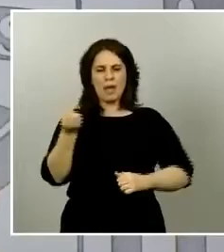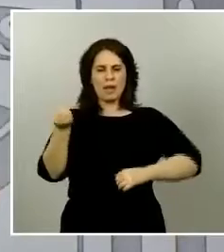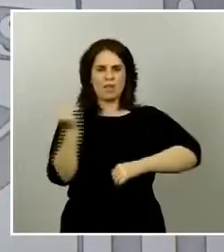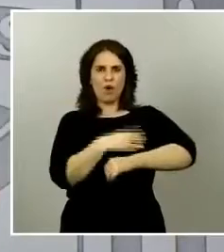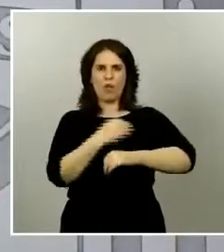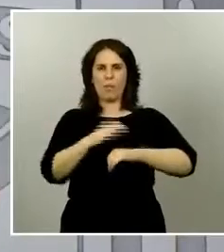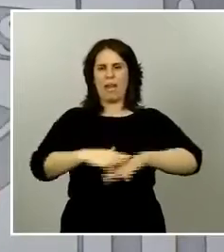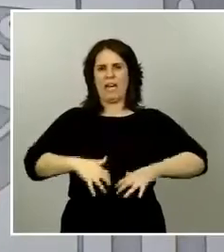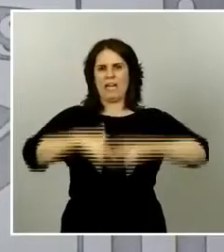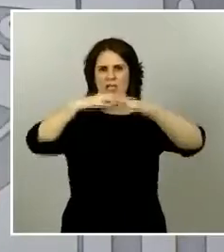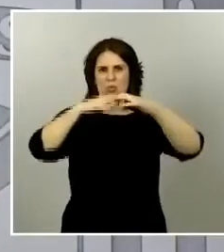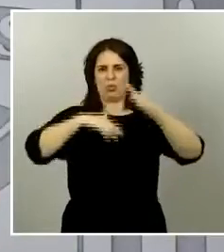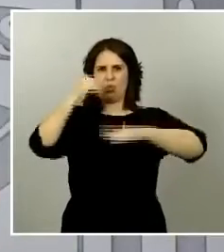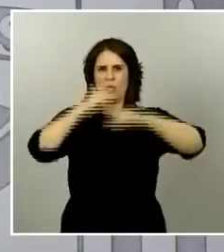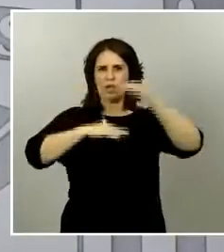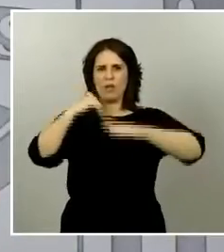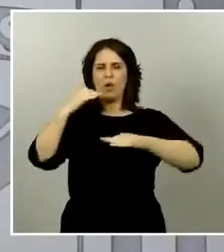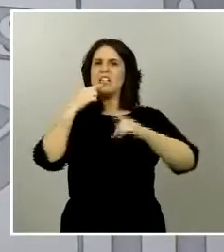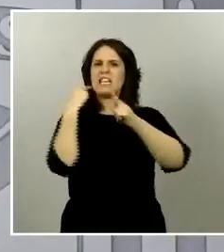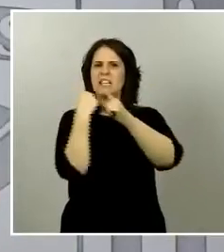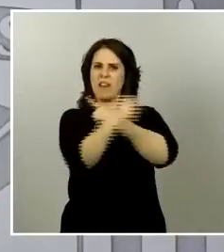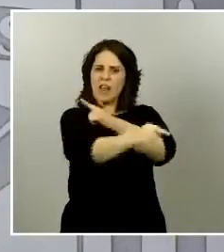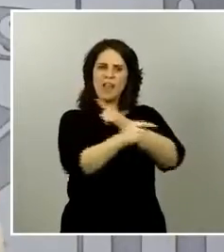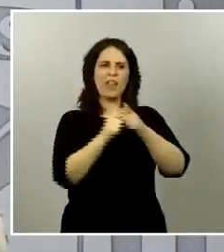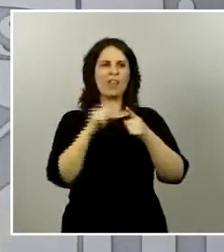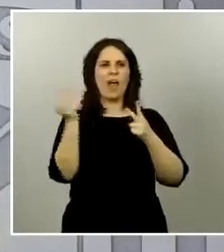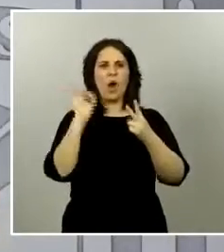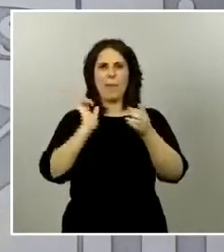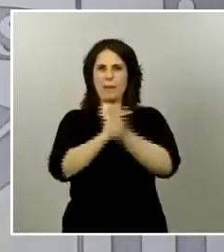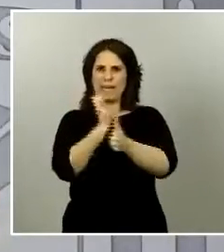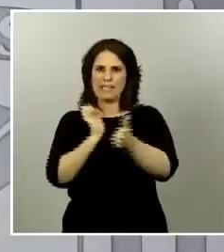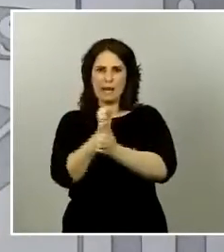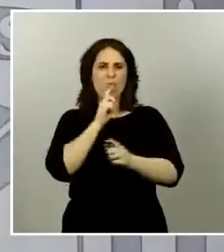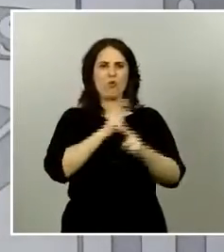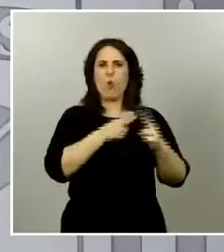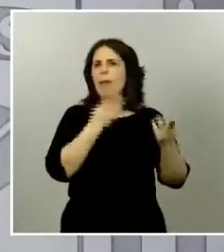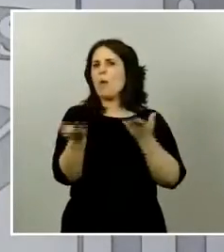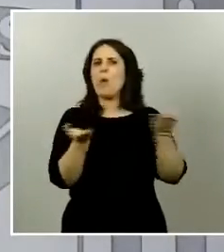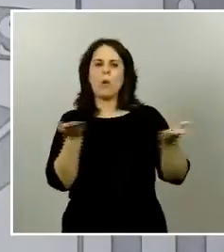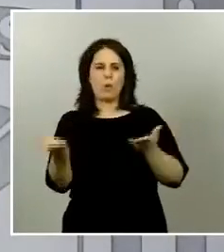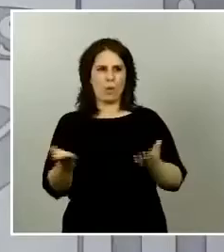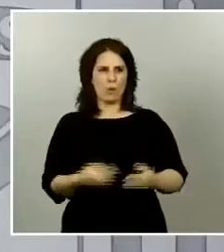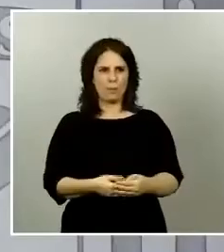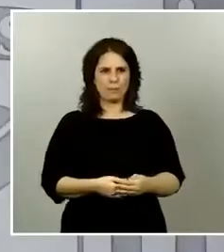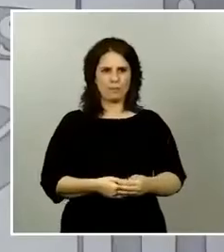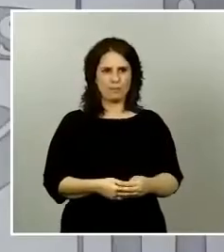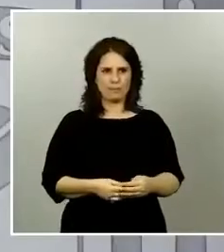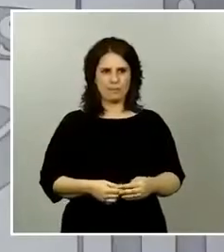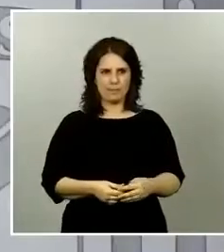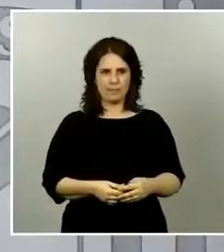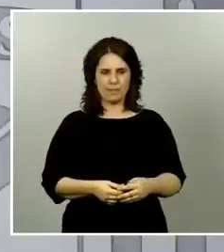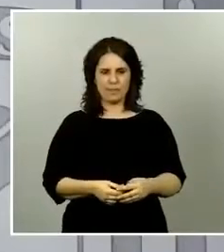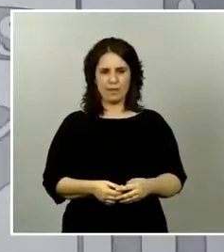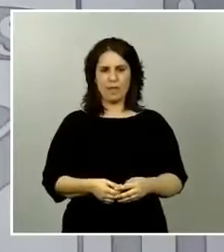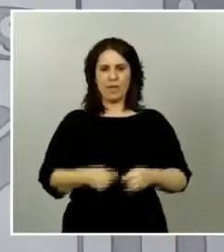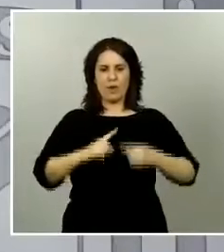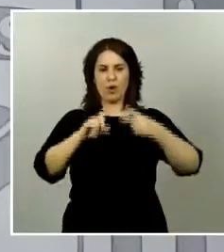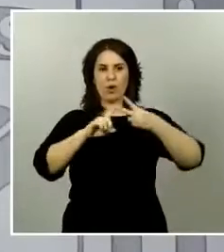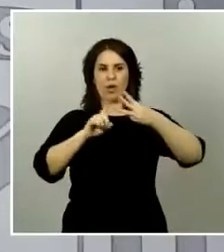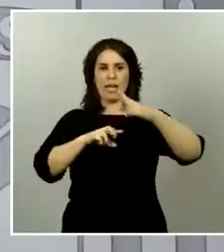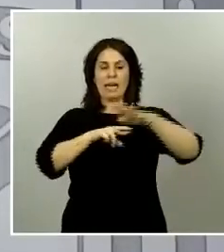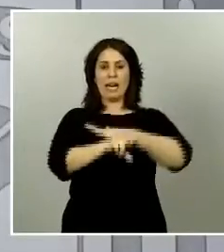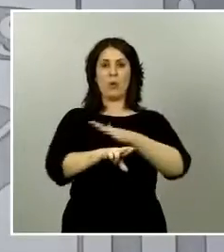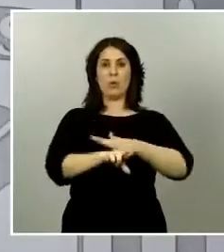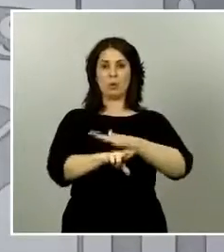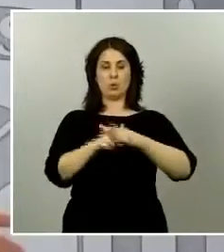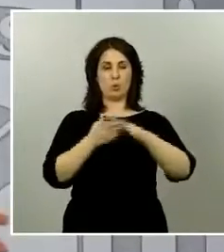conocer cuál va a ser definitivamente el fondo de reestructuración, si va a consistir en transferencias o van a consistir en préstamos. Es decir, que